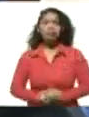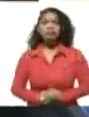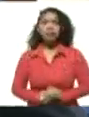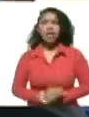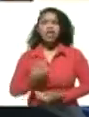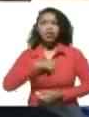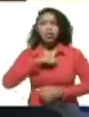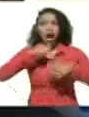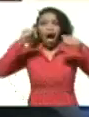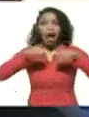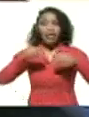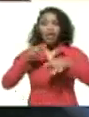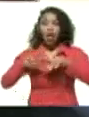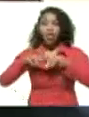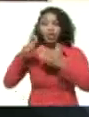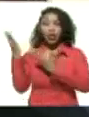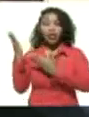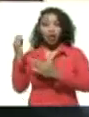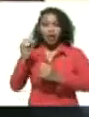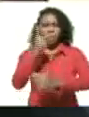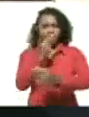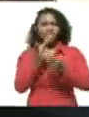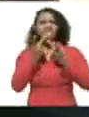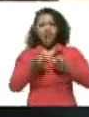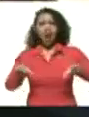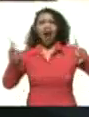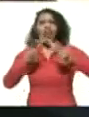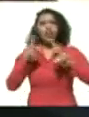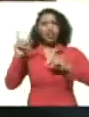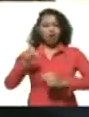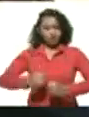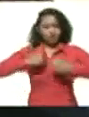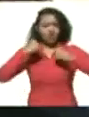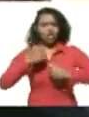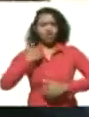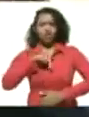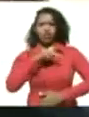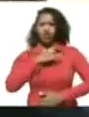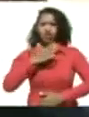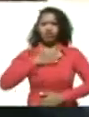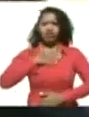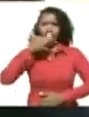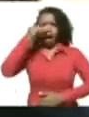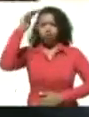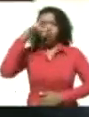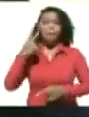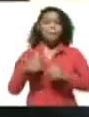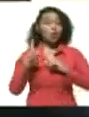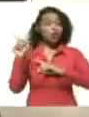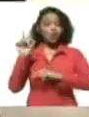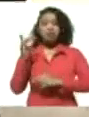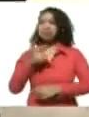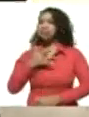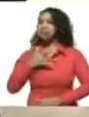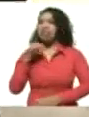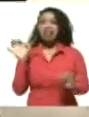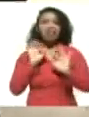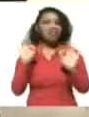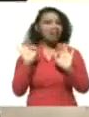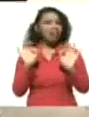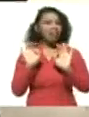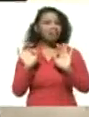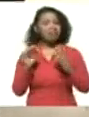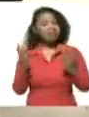estamos los niños son más valientes y fuertes incluso que nosotros eso espero no se va a sentir nada así que